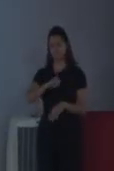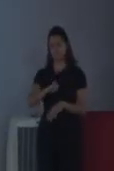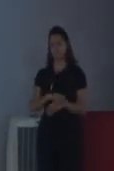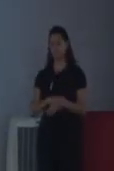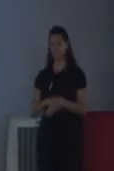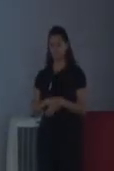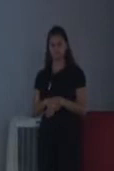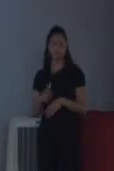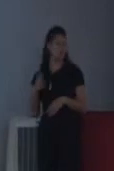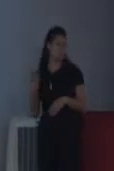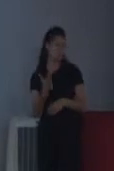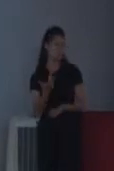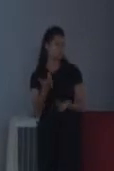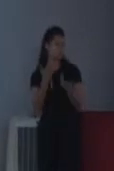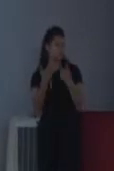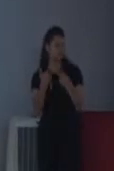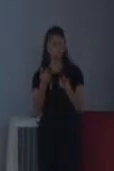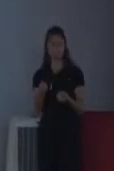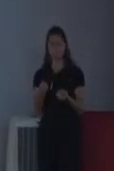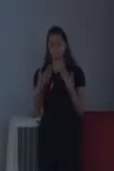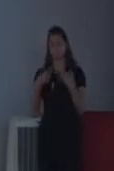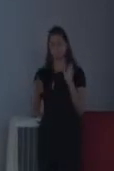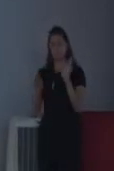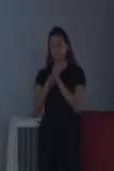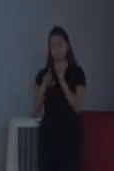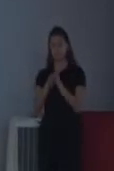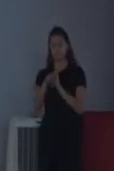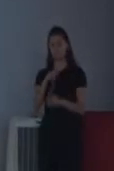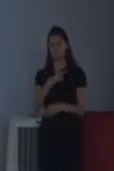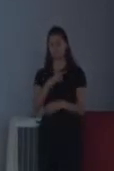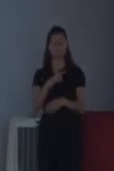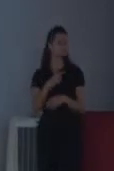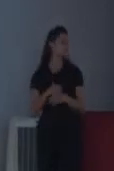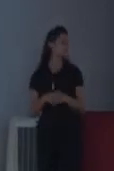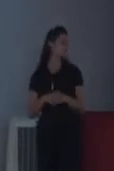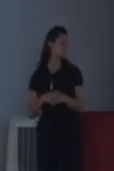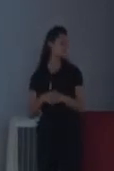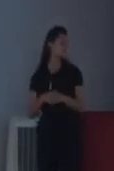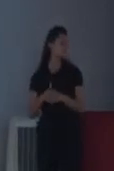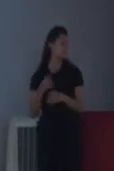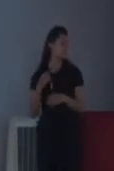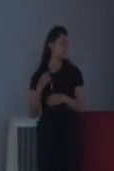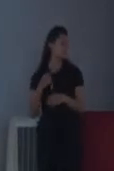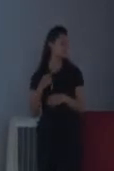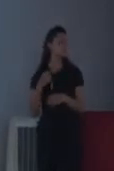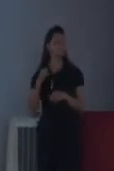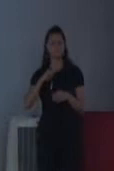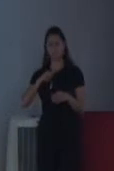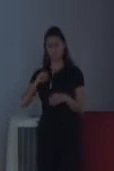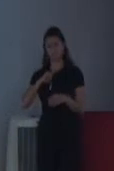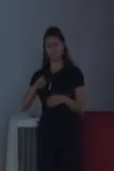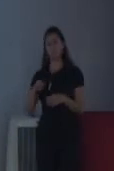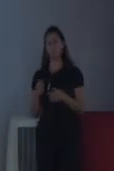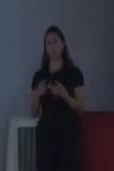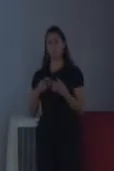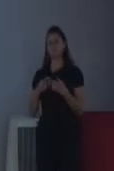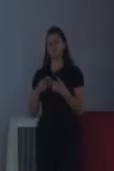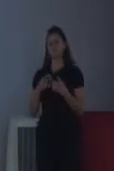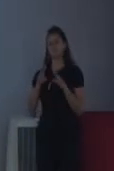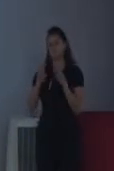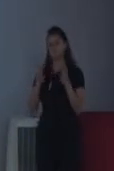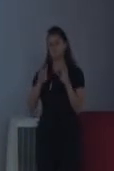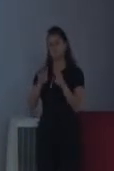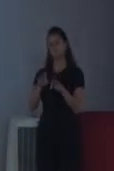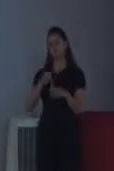que a nosotros nos dice que nos da esa ley estatutaria, ¿sí?, los derechos como lo son el derecho